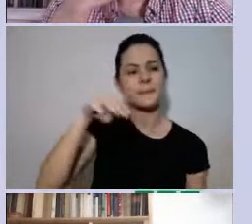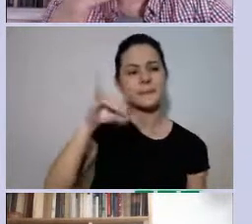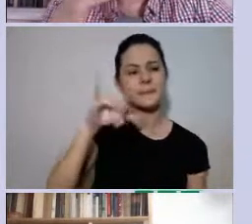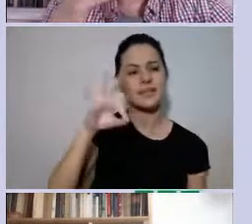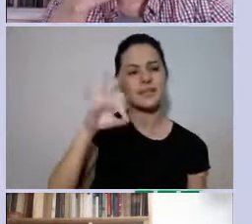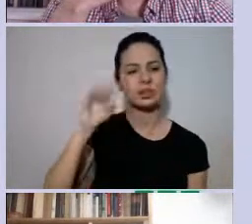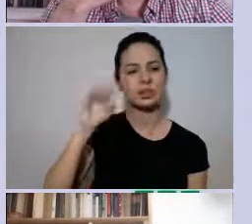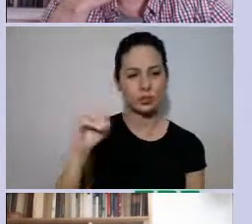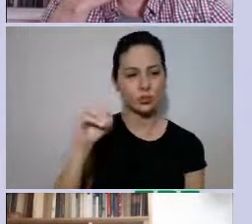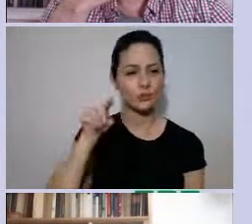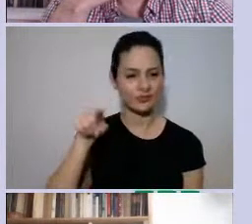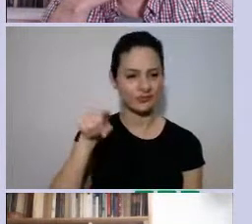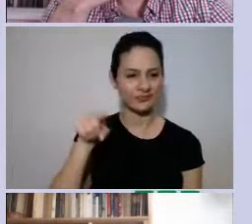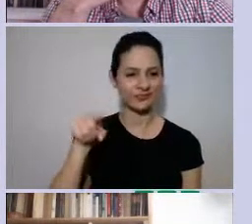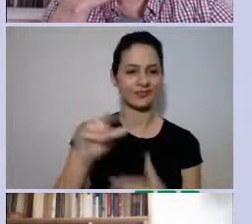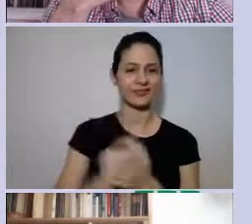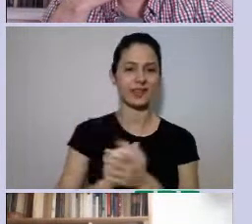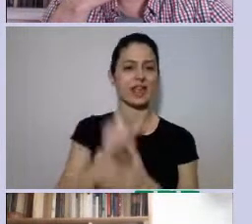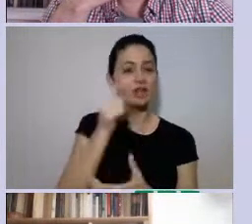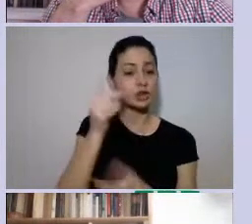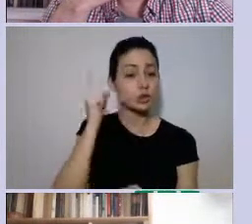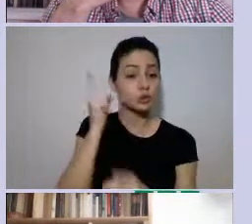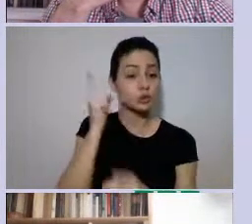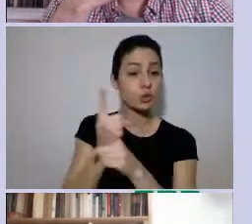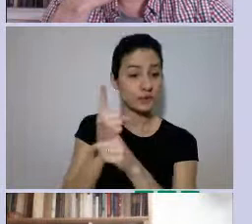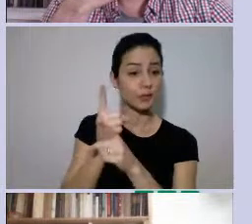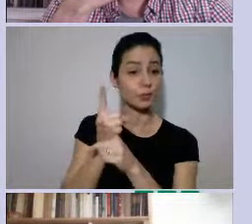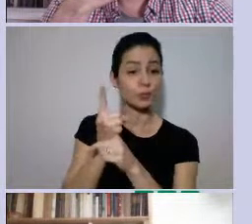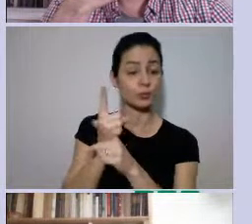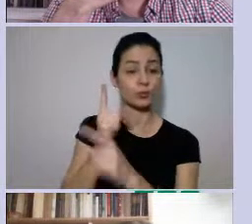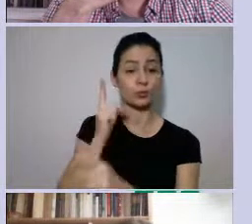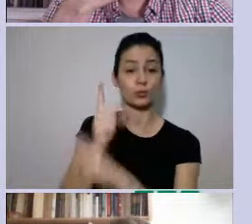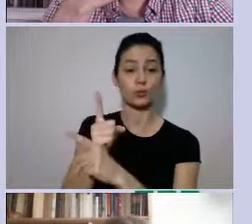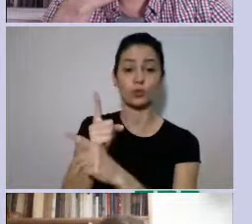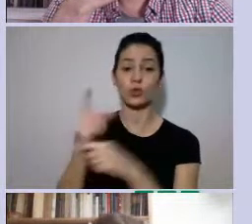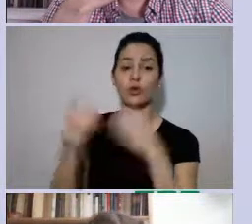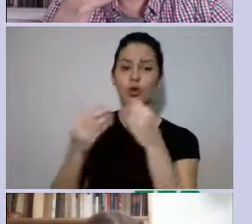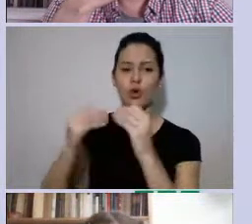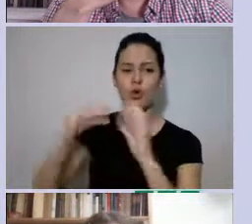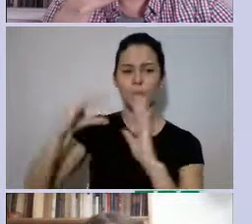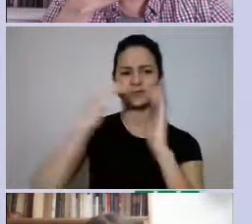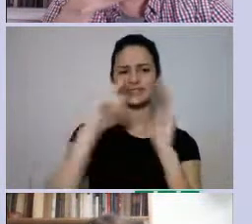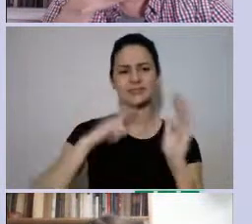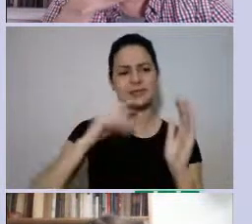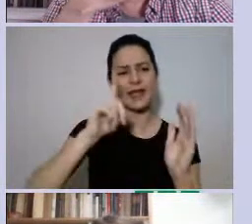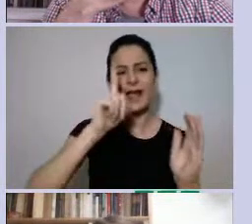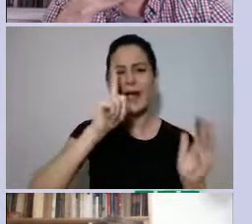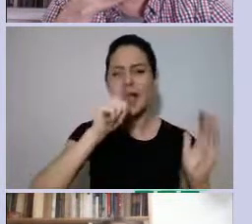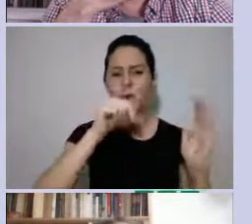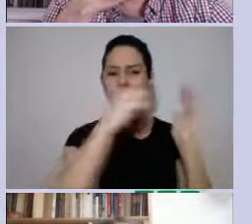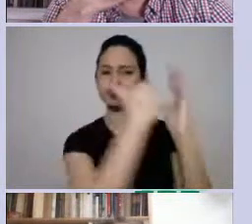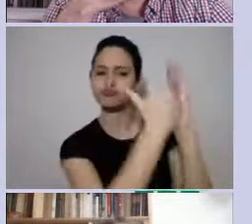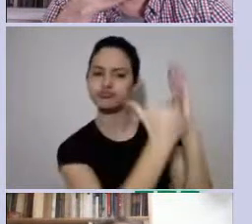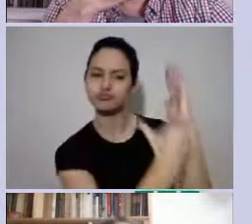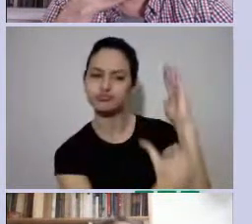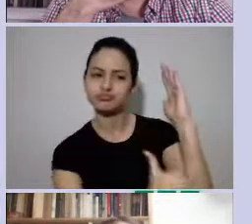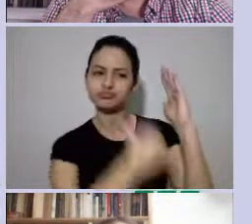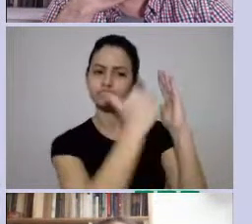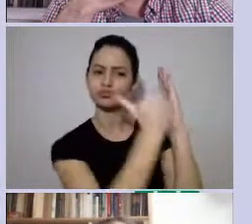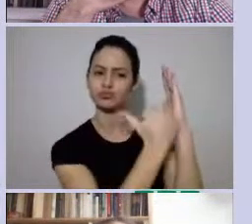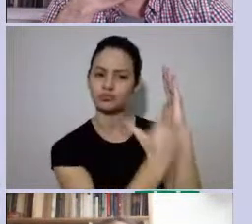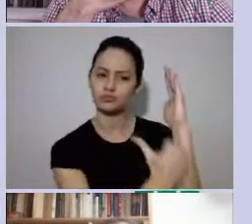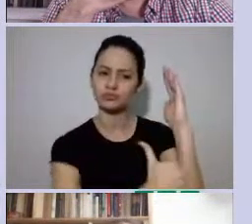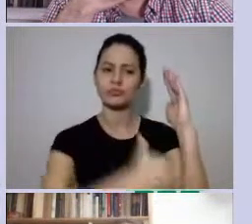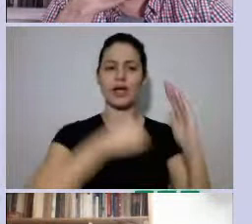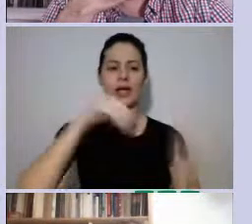ella fue quien descubrió cómo extraer el líquido, el aguamiel de las hojas del